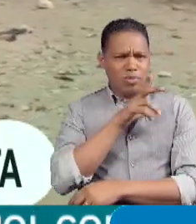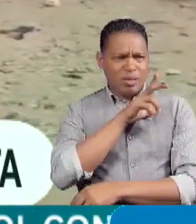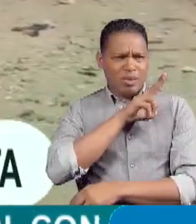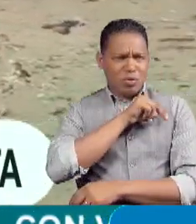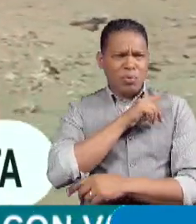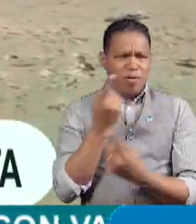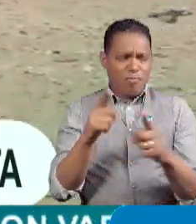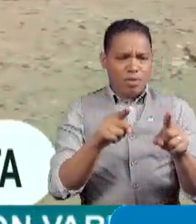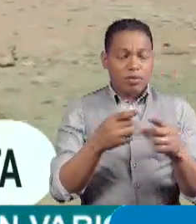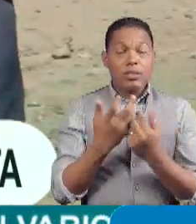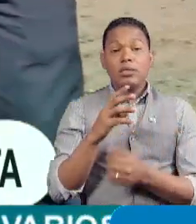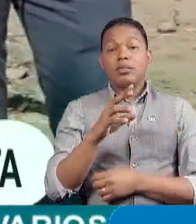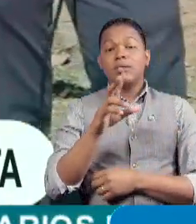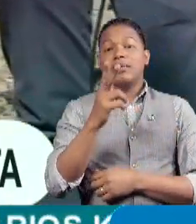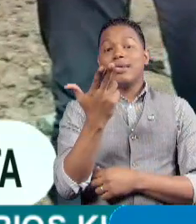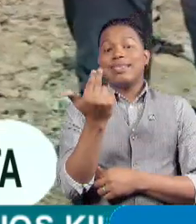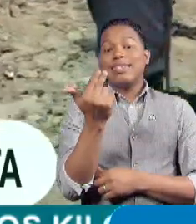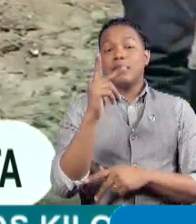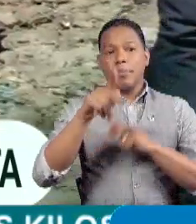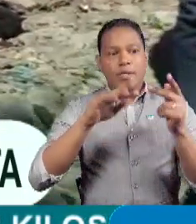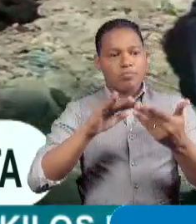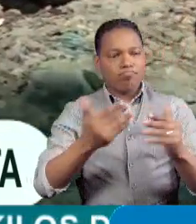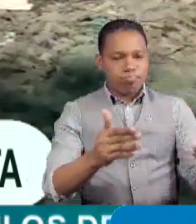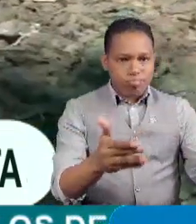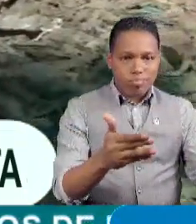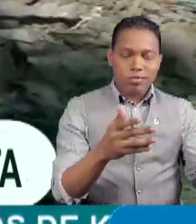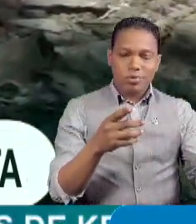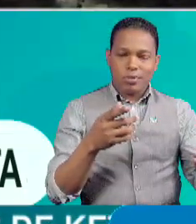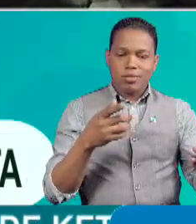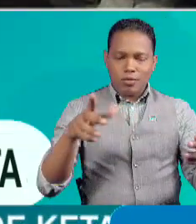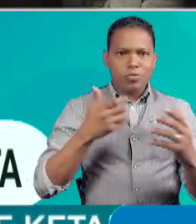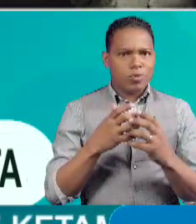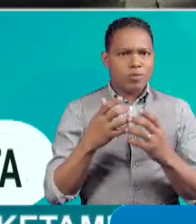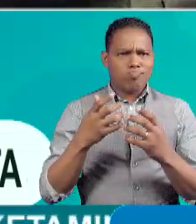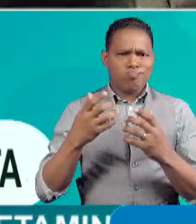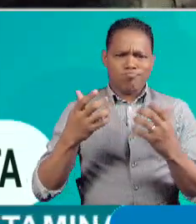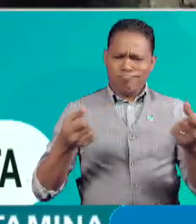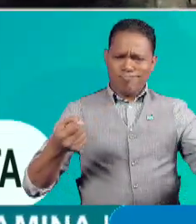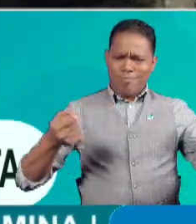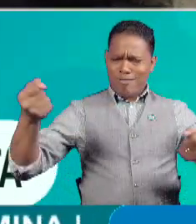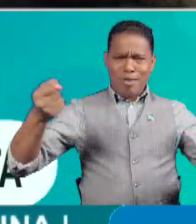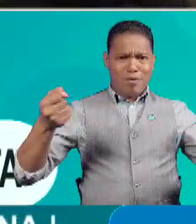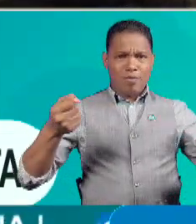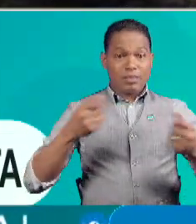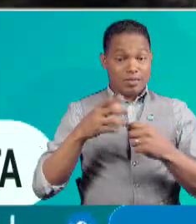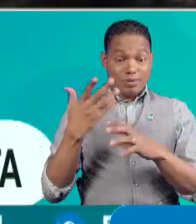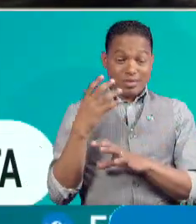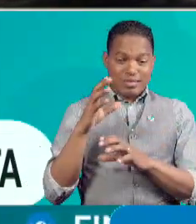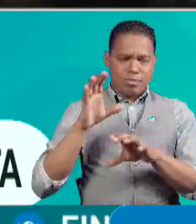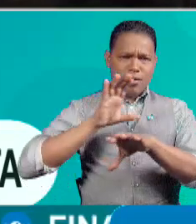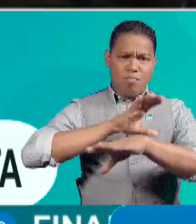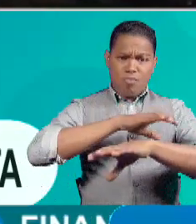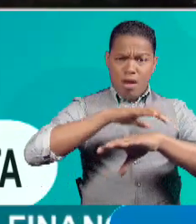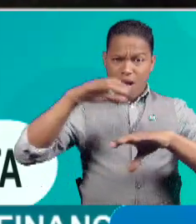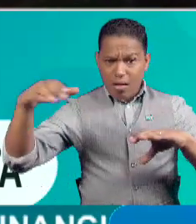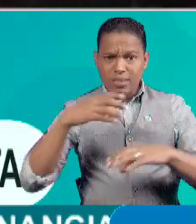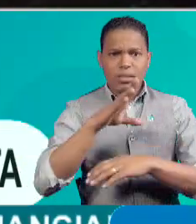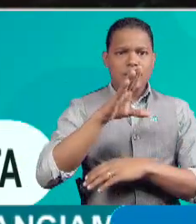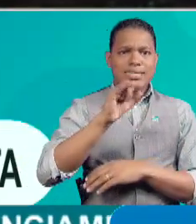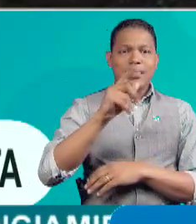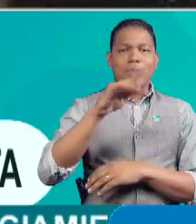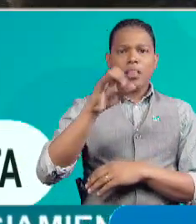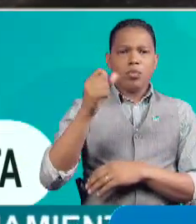que cobró la vida de 13 personas cuando una patana que transportaba cemento colisionó con una